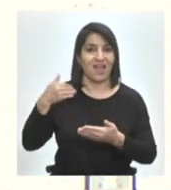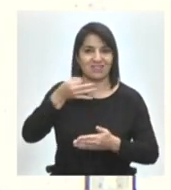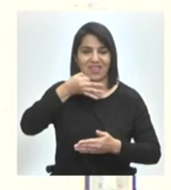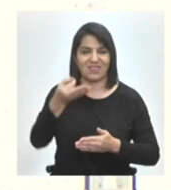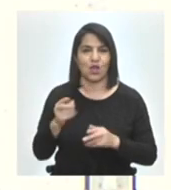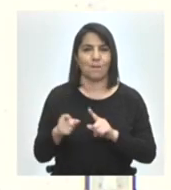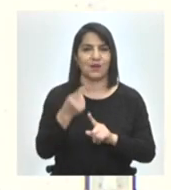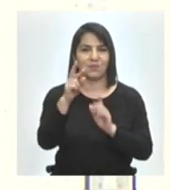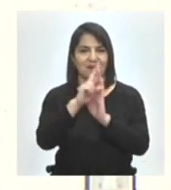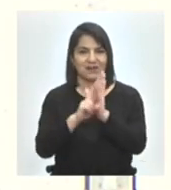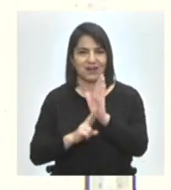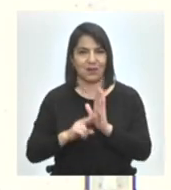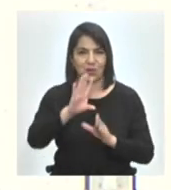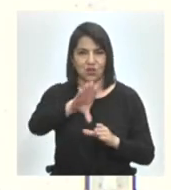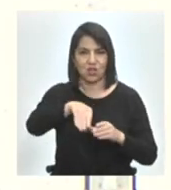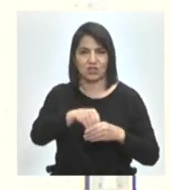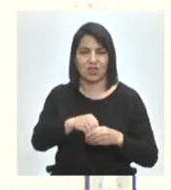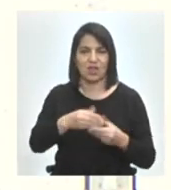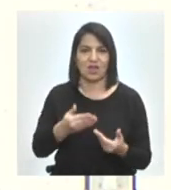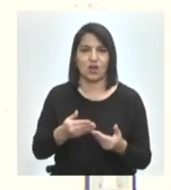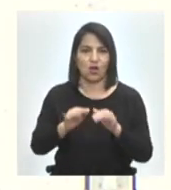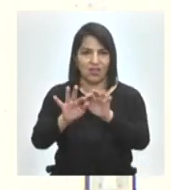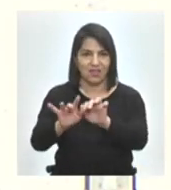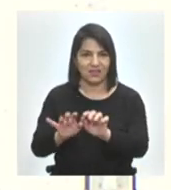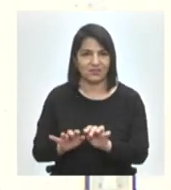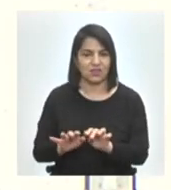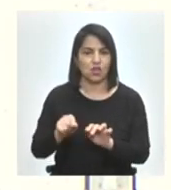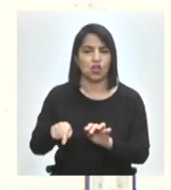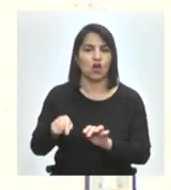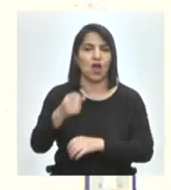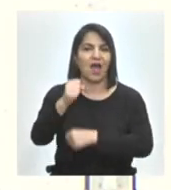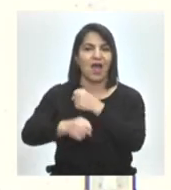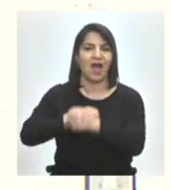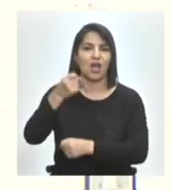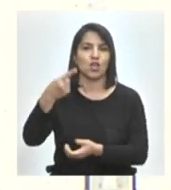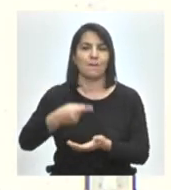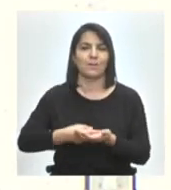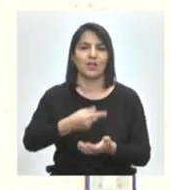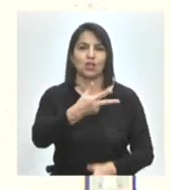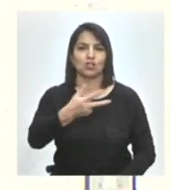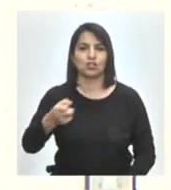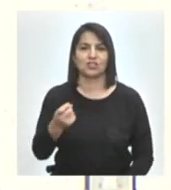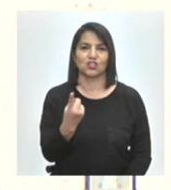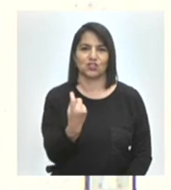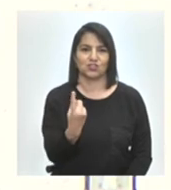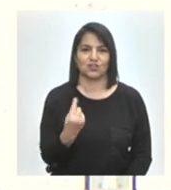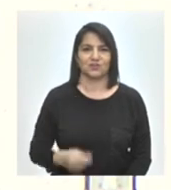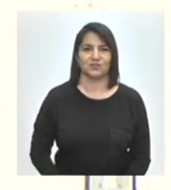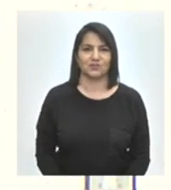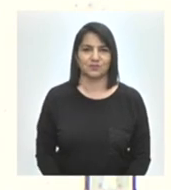reglamento interno de funcionamiento, redactado en el año 1811.